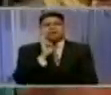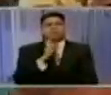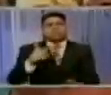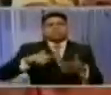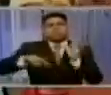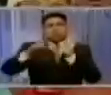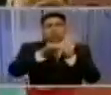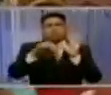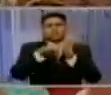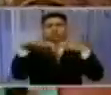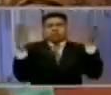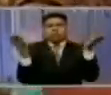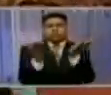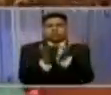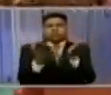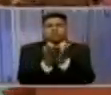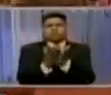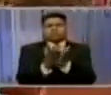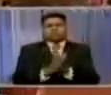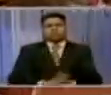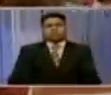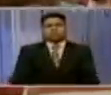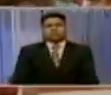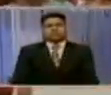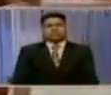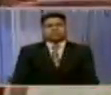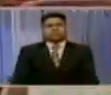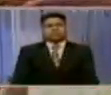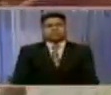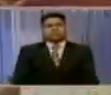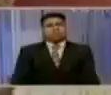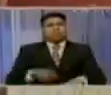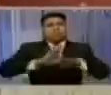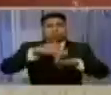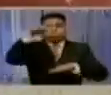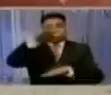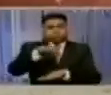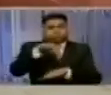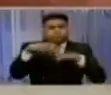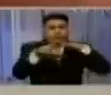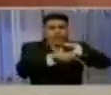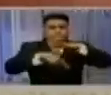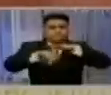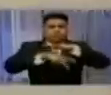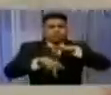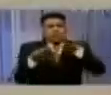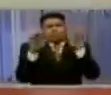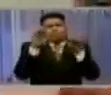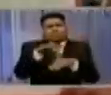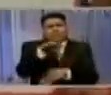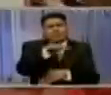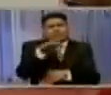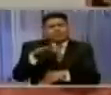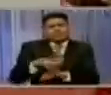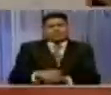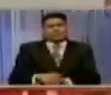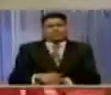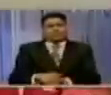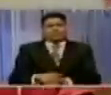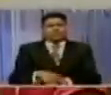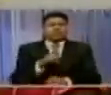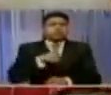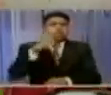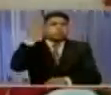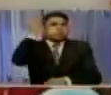los estudiantes. Porque los chiquitines son chiquitines. Yo no me imagino una asamblea con